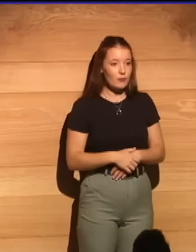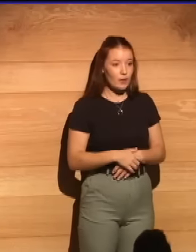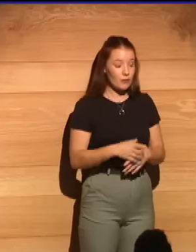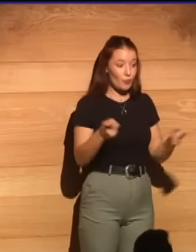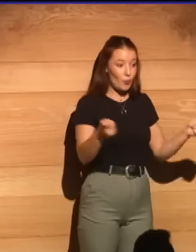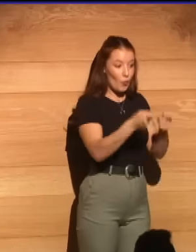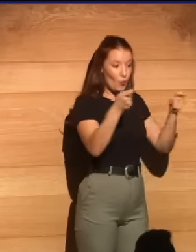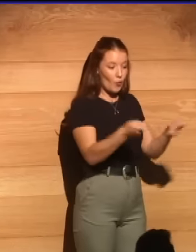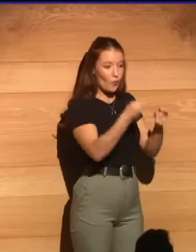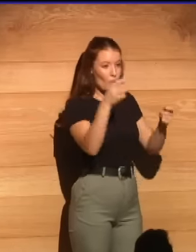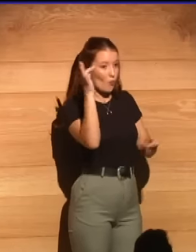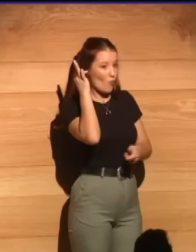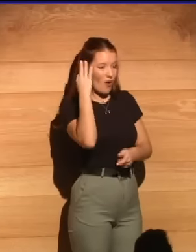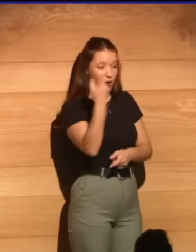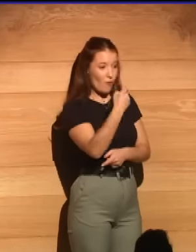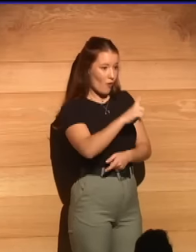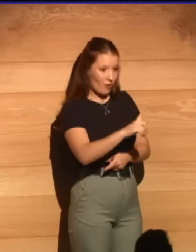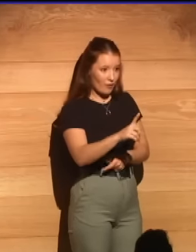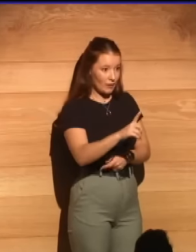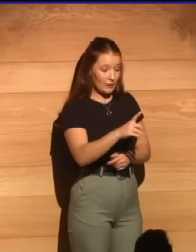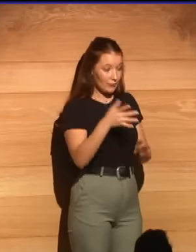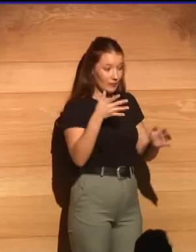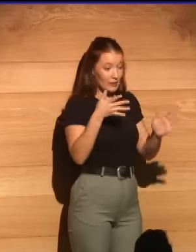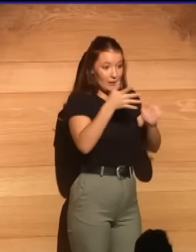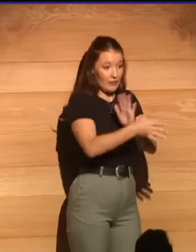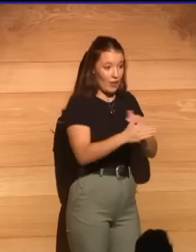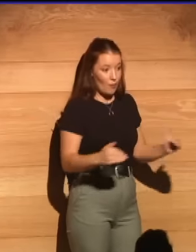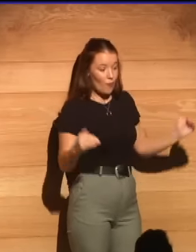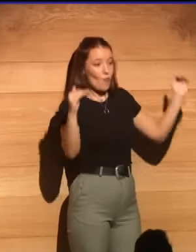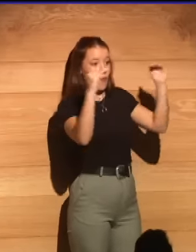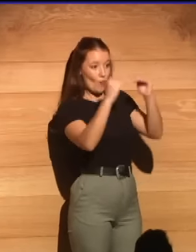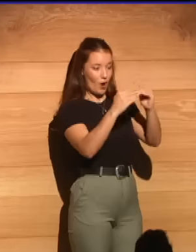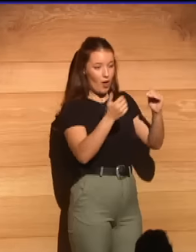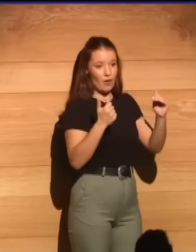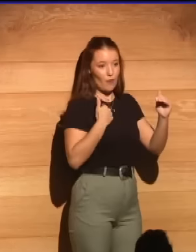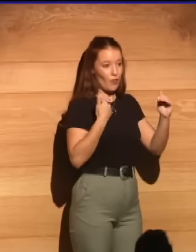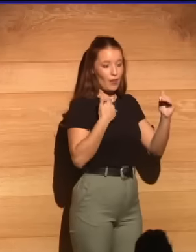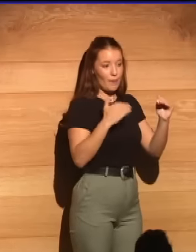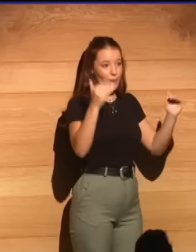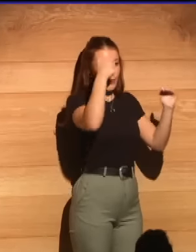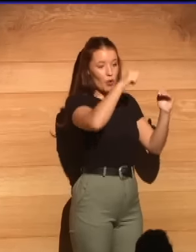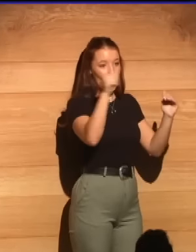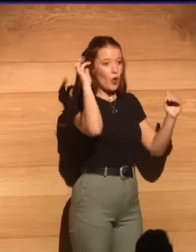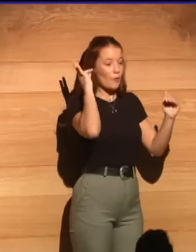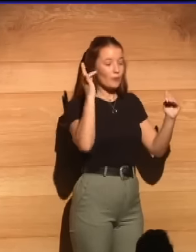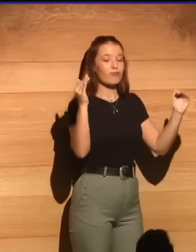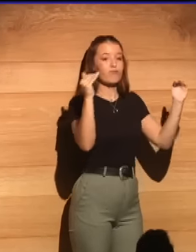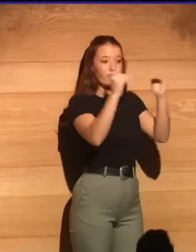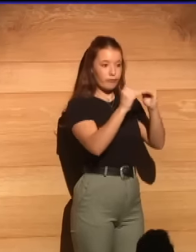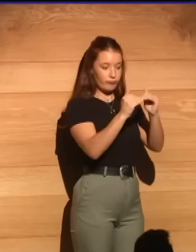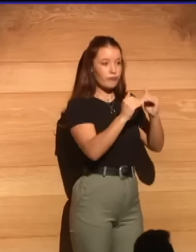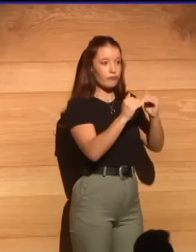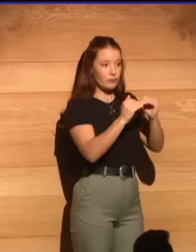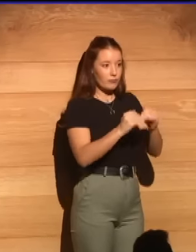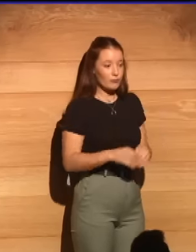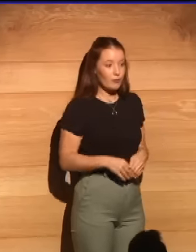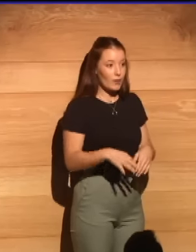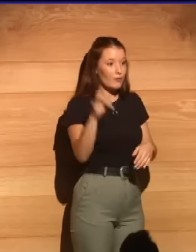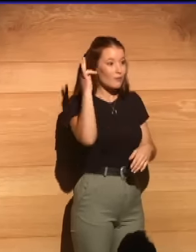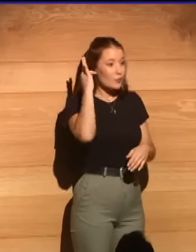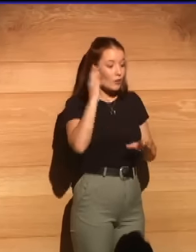mujer, sencillamente en igualdad de condiciones las mujeres también destacan. Por lo tanto, yo creo que la capacidad de la mujer a llegar a puestos directivos